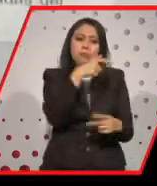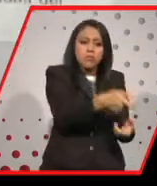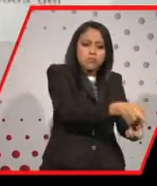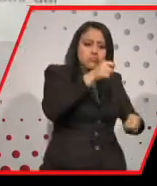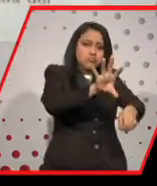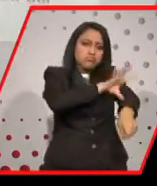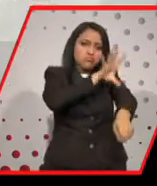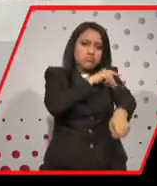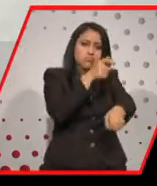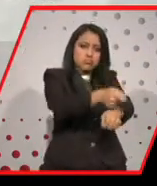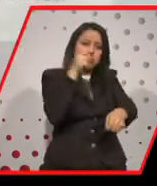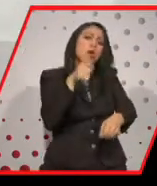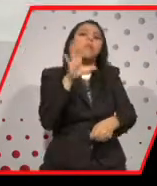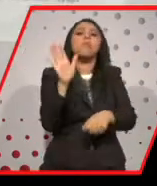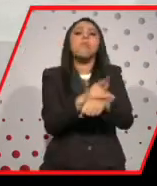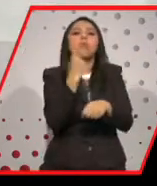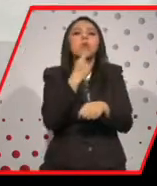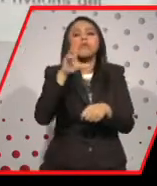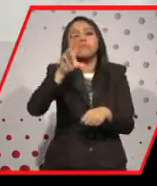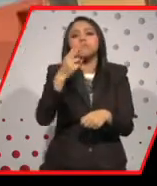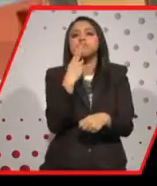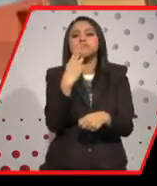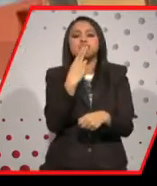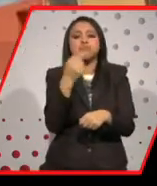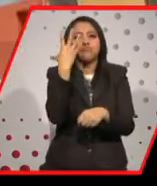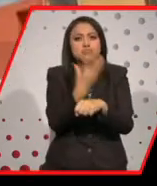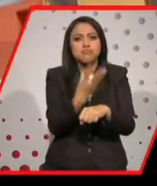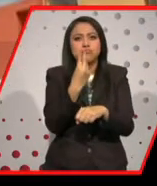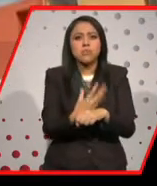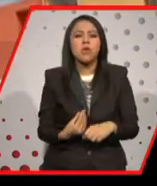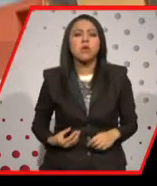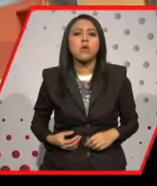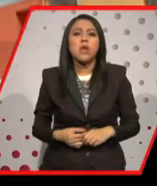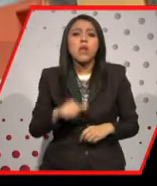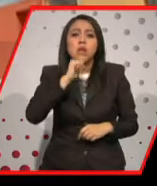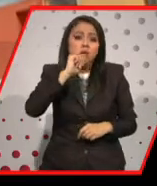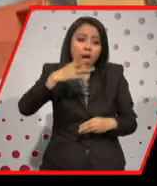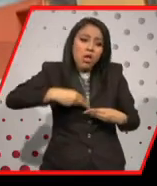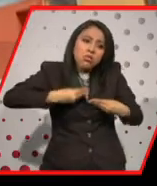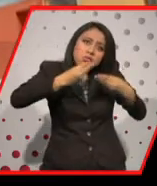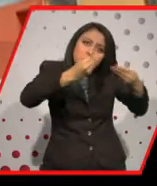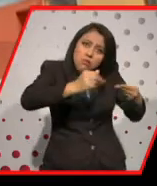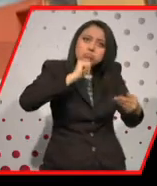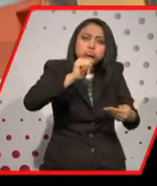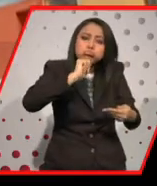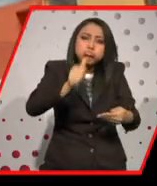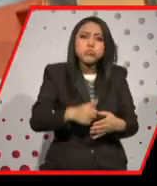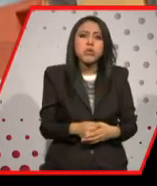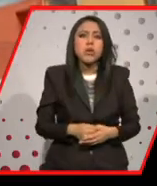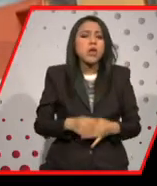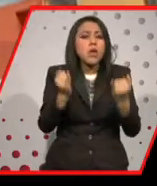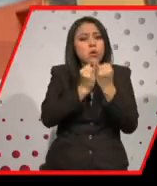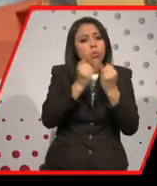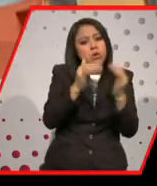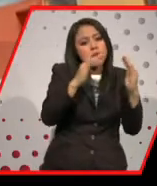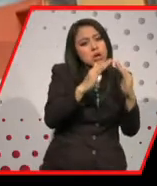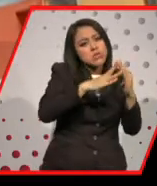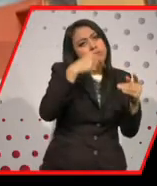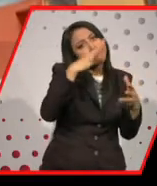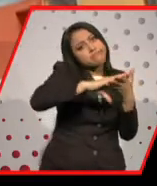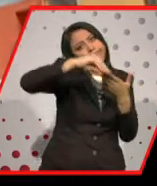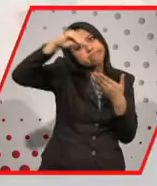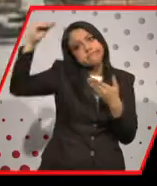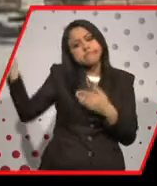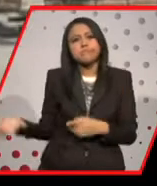para evitar que se quemen y perder parte de sus bienes, pues nadie cubre los daños. Además, hay quien ha abandonado su vivienda, pues no pueden solventar